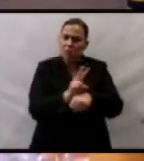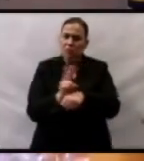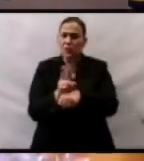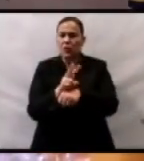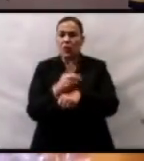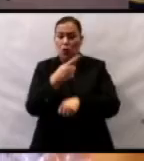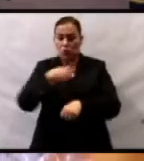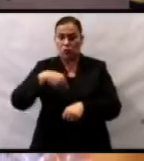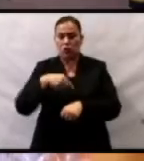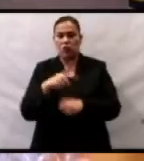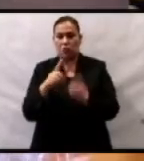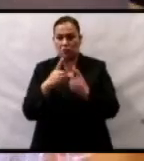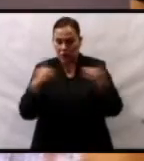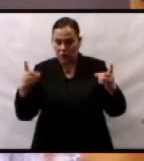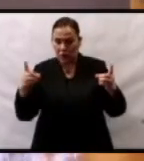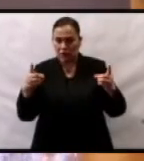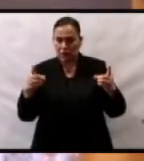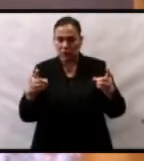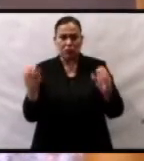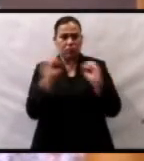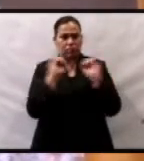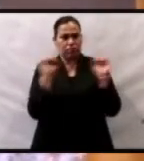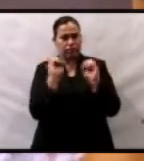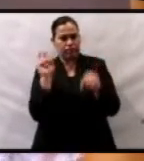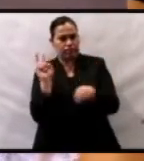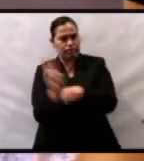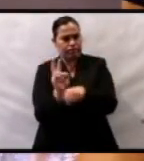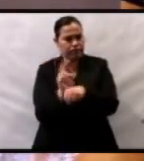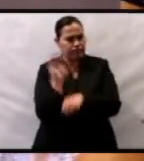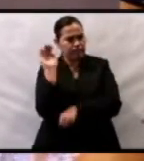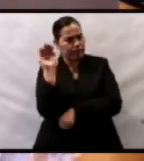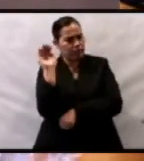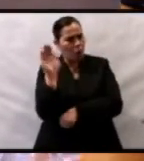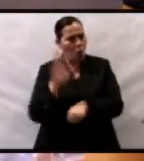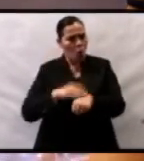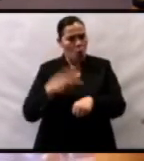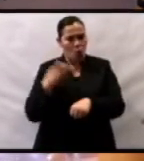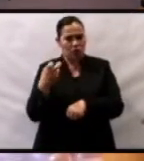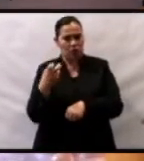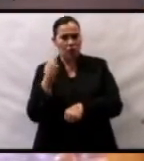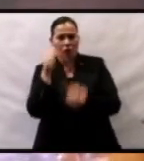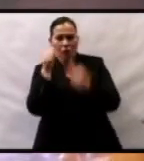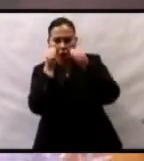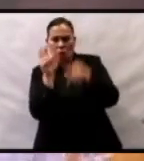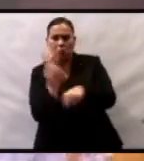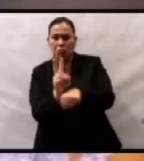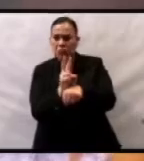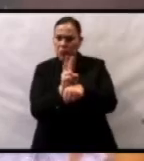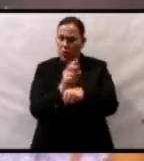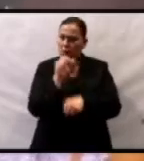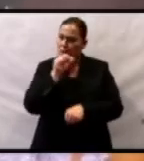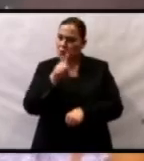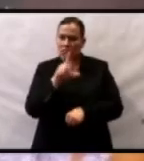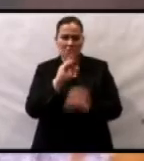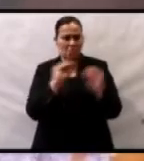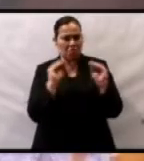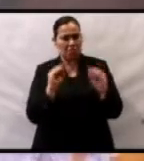nuestro desempeño tuvo cero observaciones por parte de la Auditoría Superior de Jalisco.